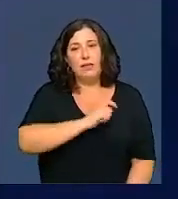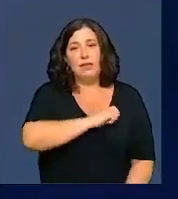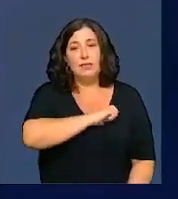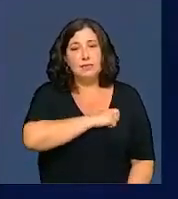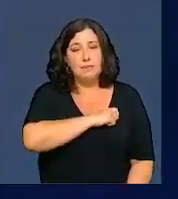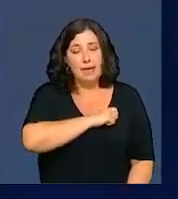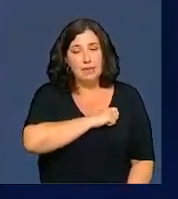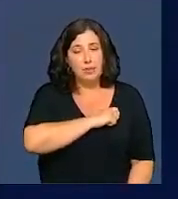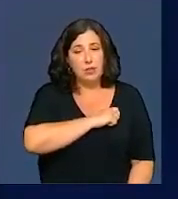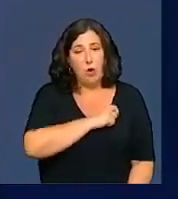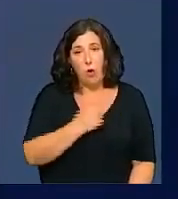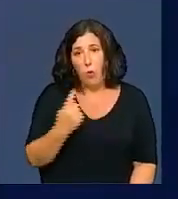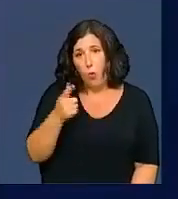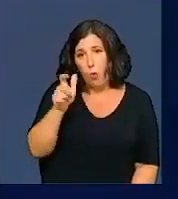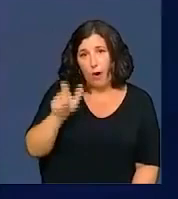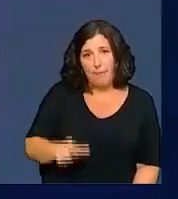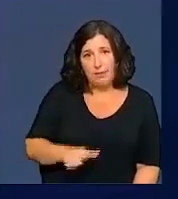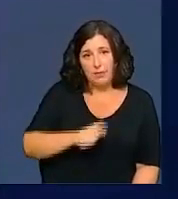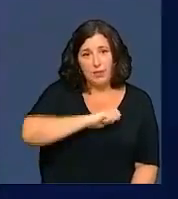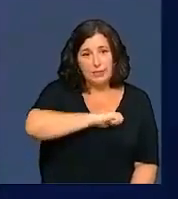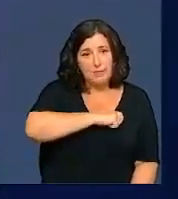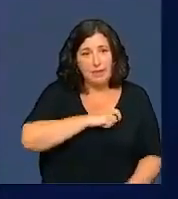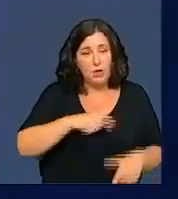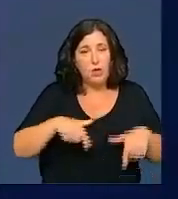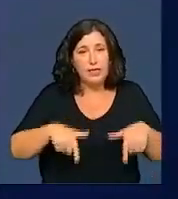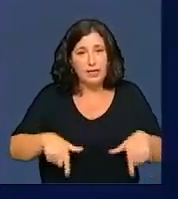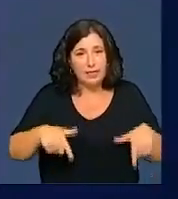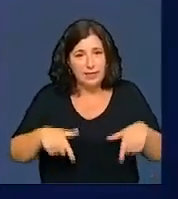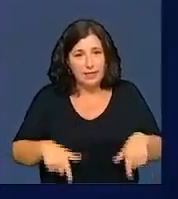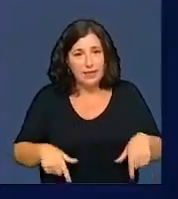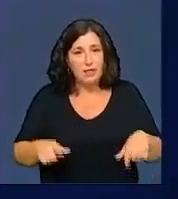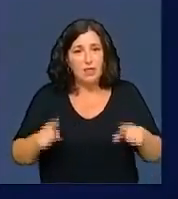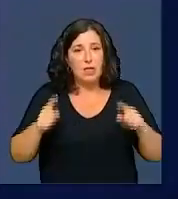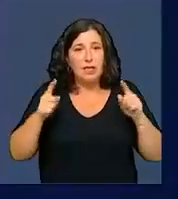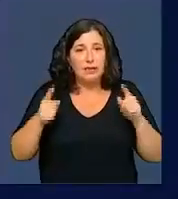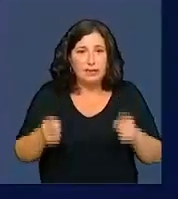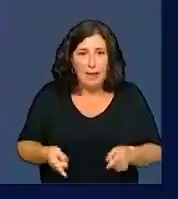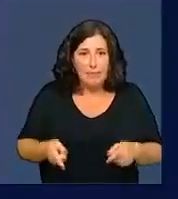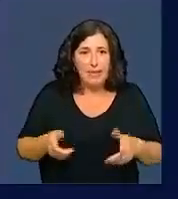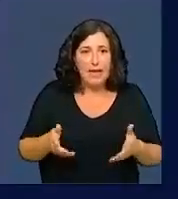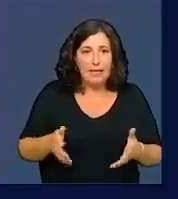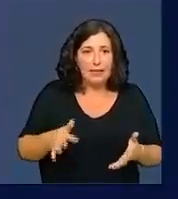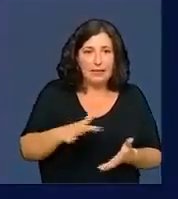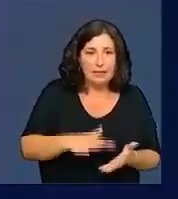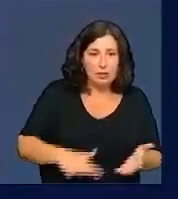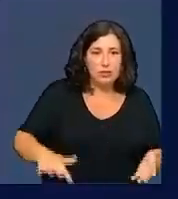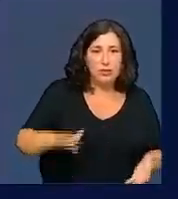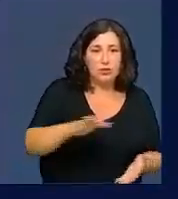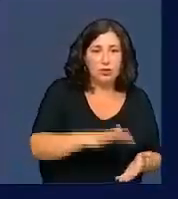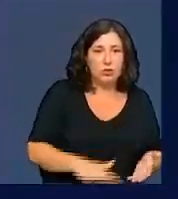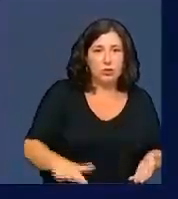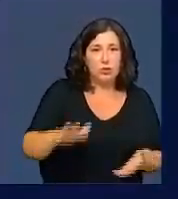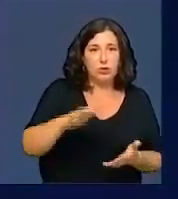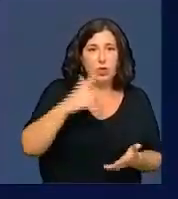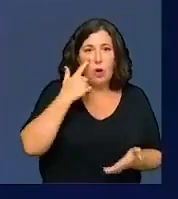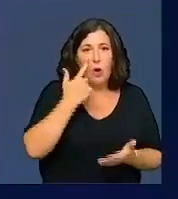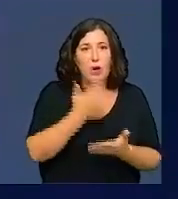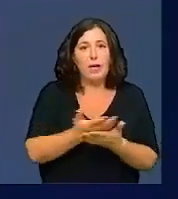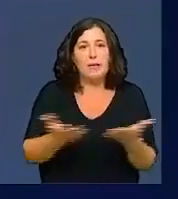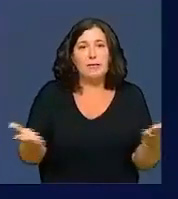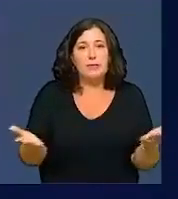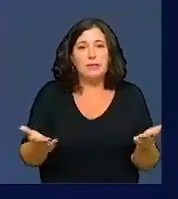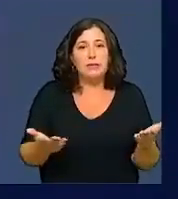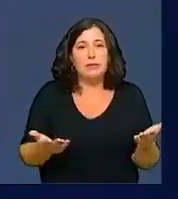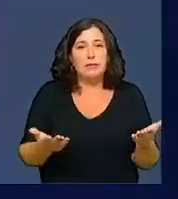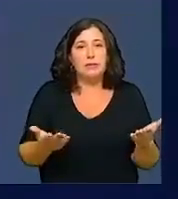un inspector de la Intendencia de Montevideo, también del municipio. La alcaldesa del municipio se halla también, se hizo presente en este lugar. Sobre